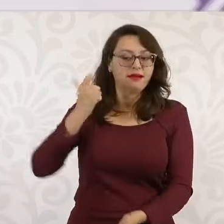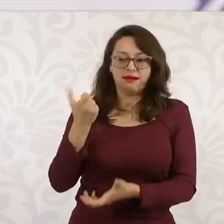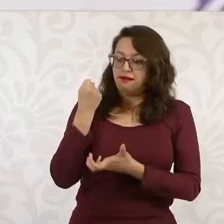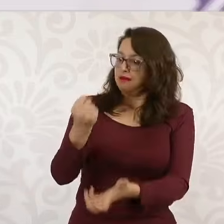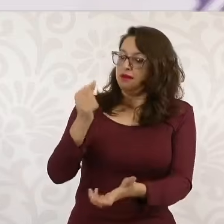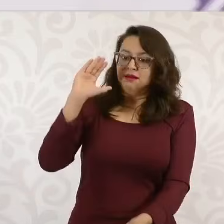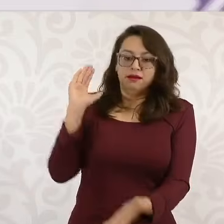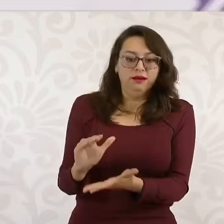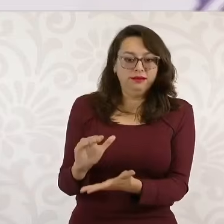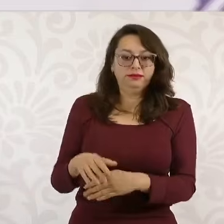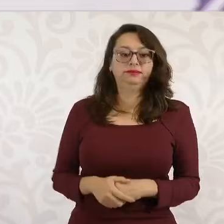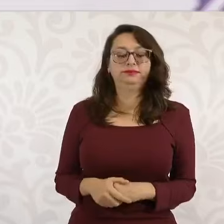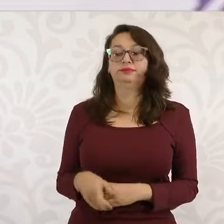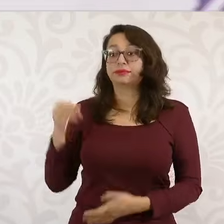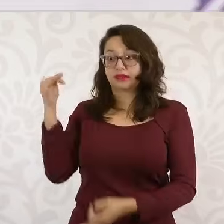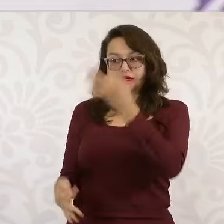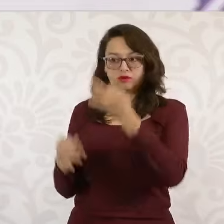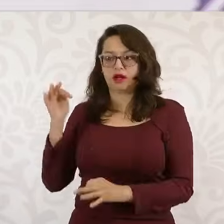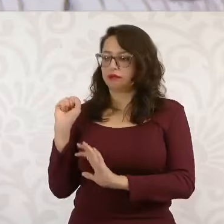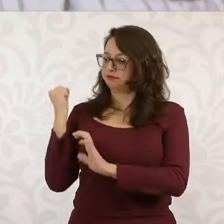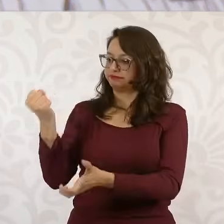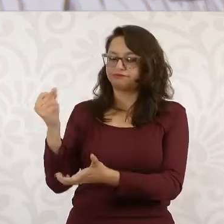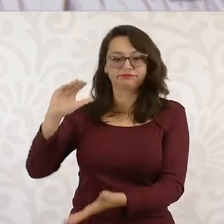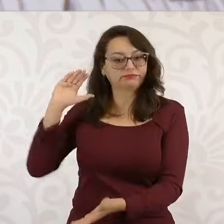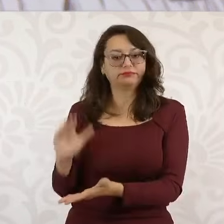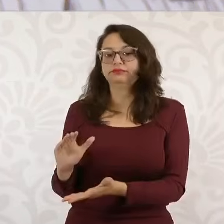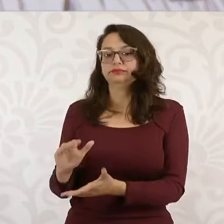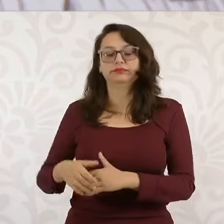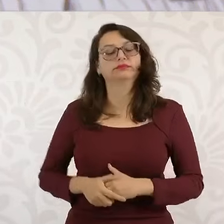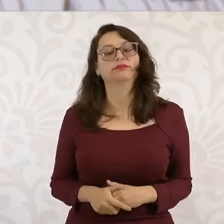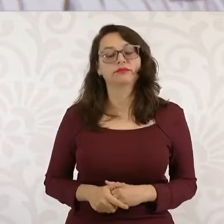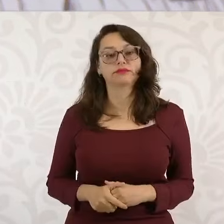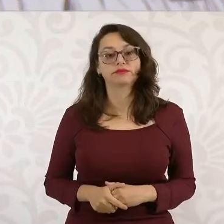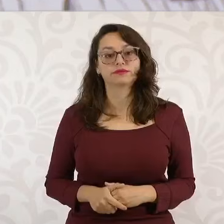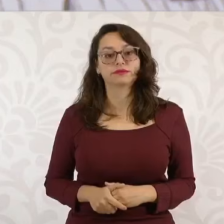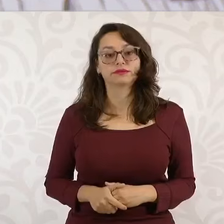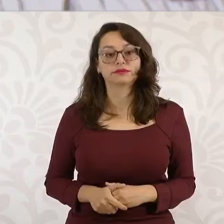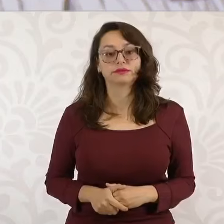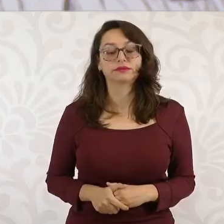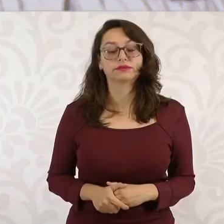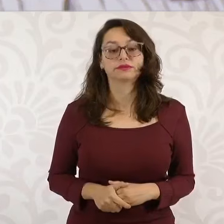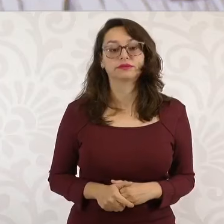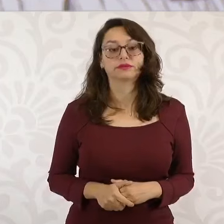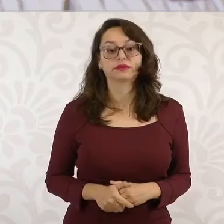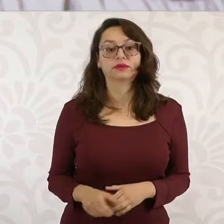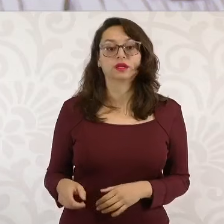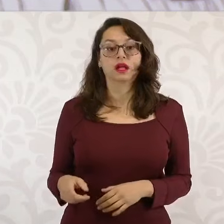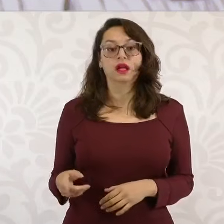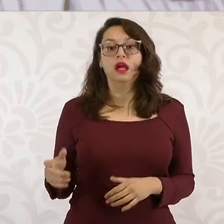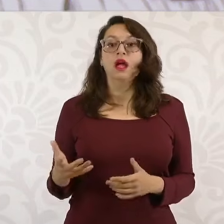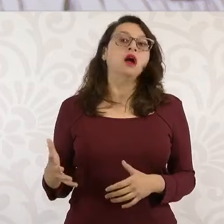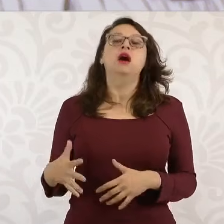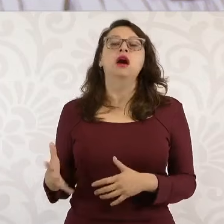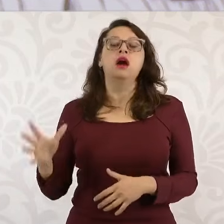reducción de lo que reciben los tribunales, reducción de lo que reciben los